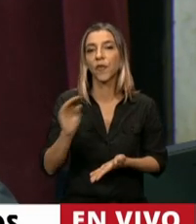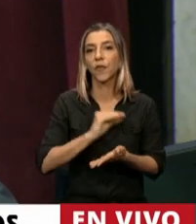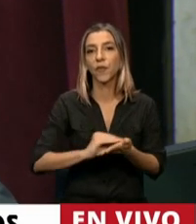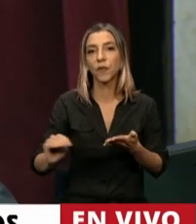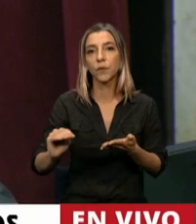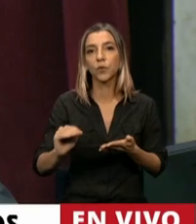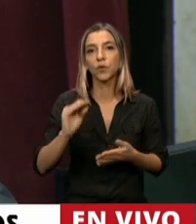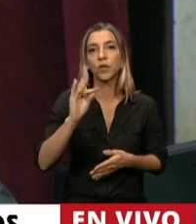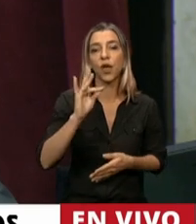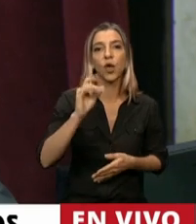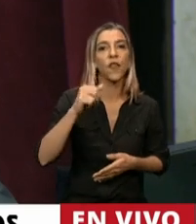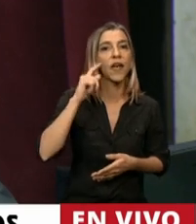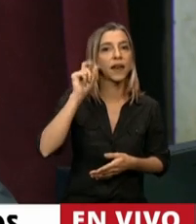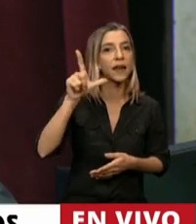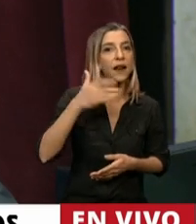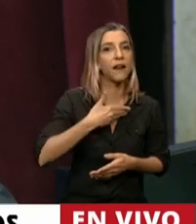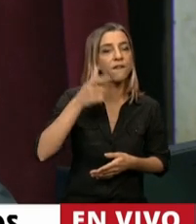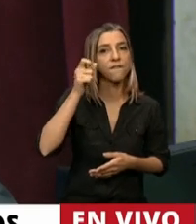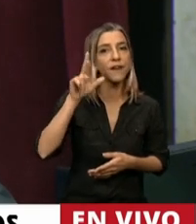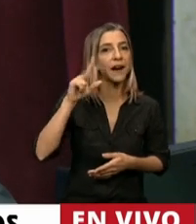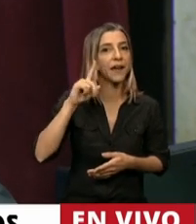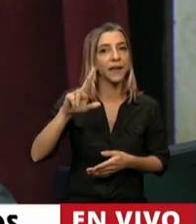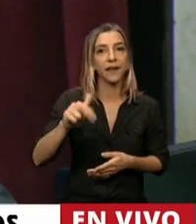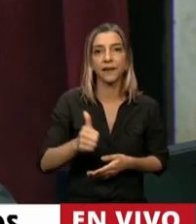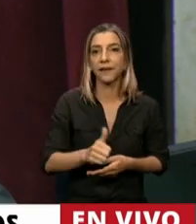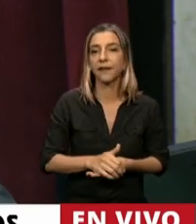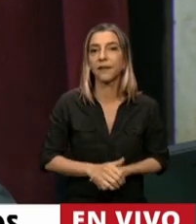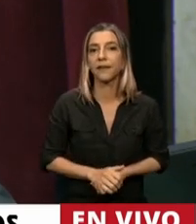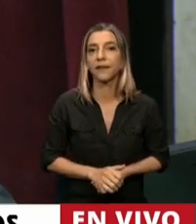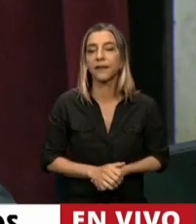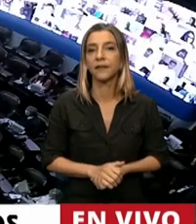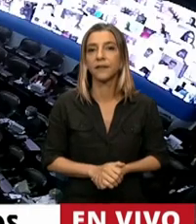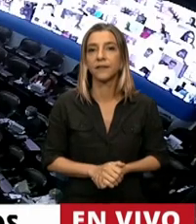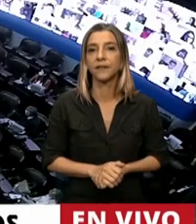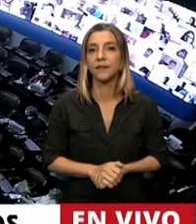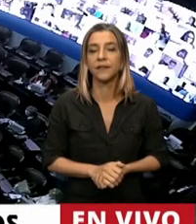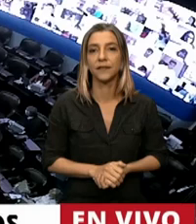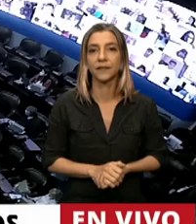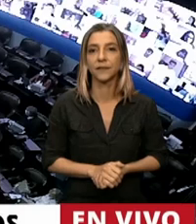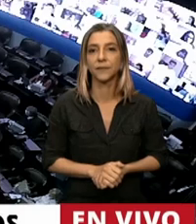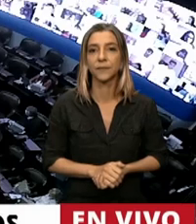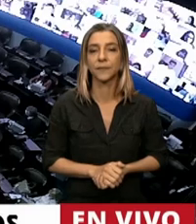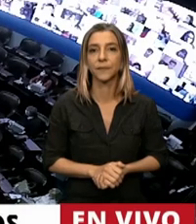Diputado Daniel Ferreira.